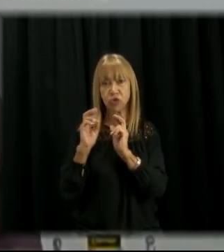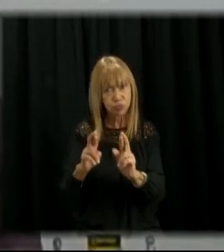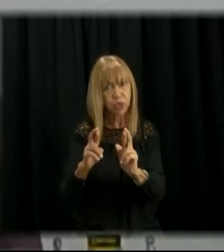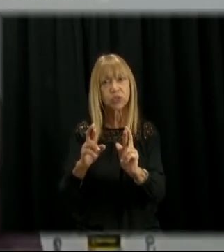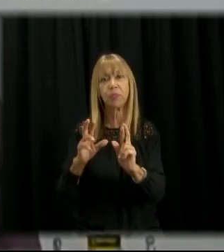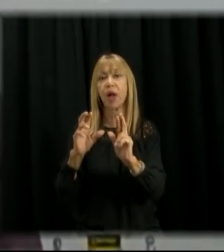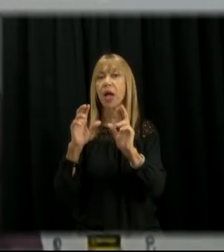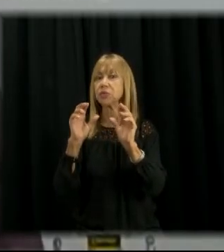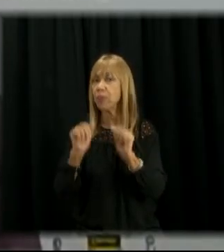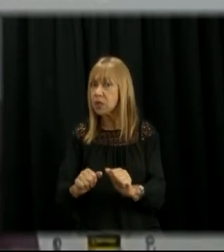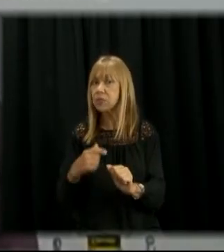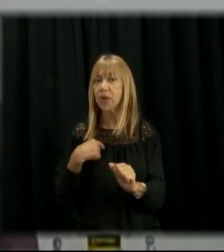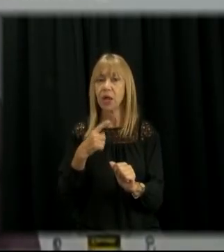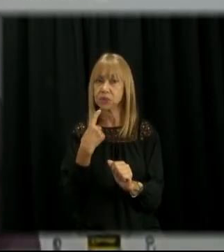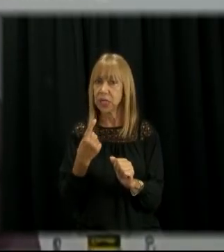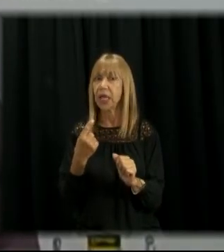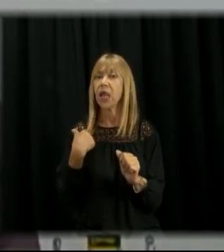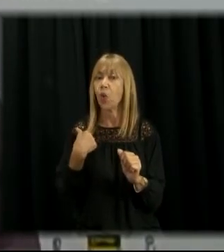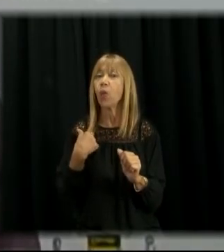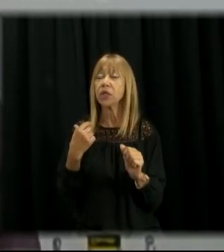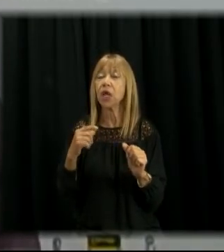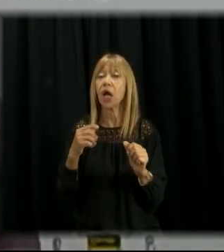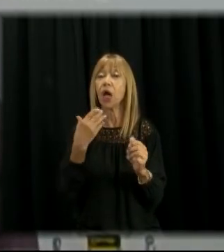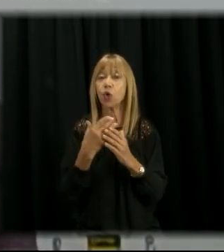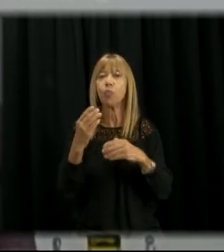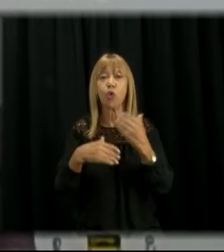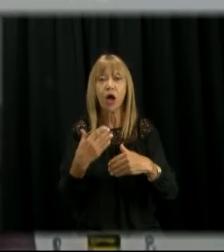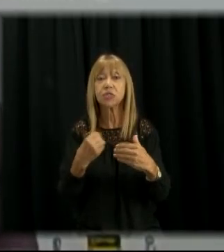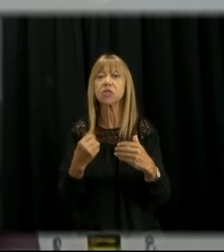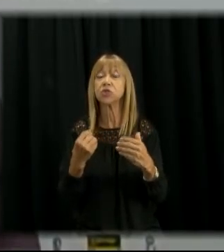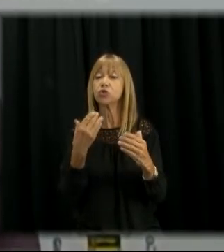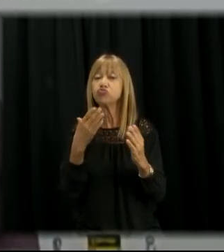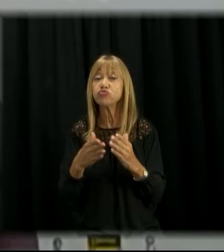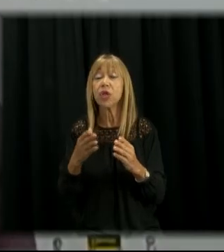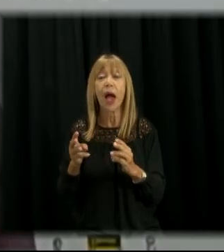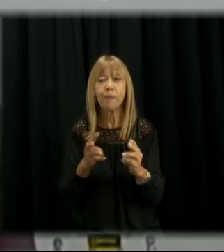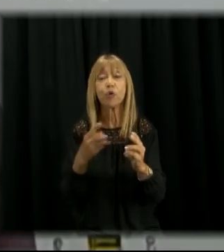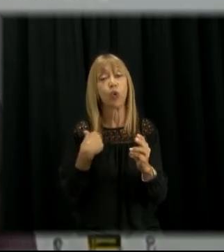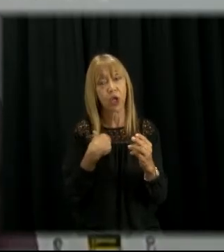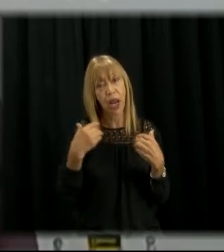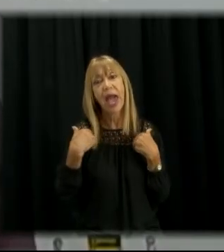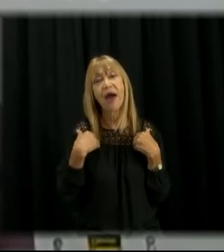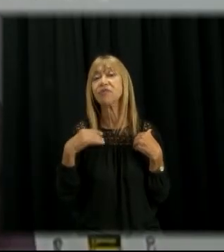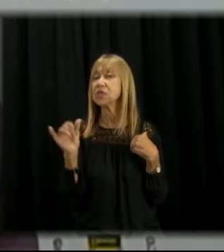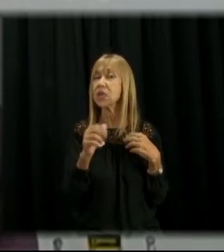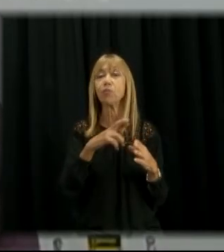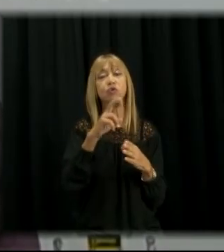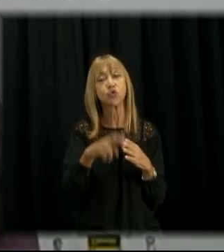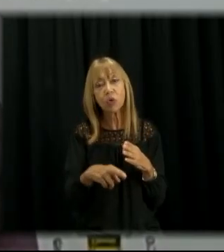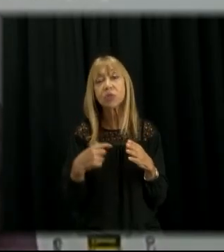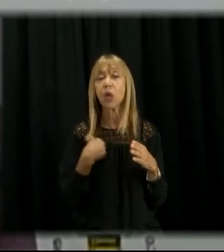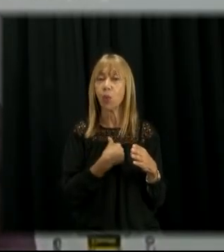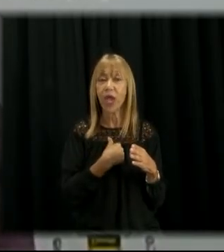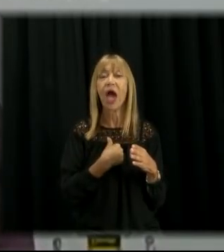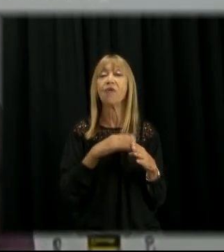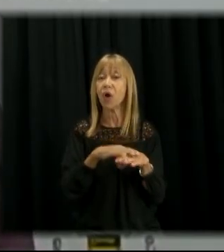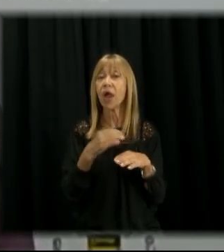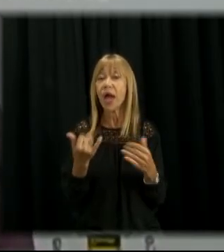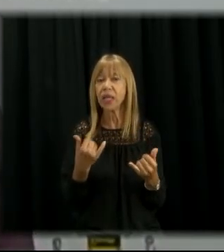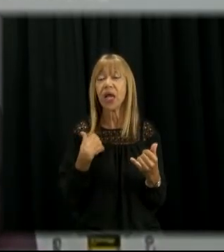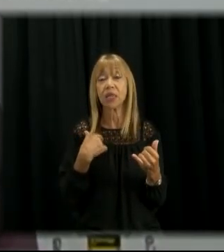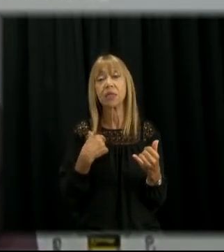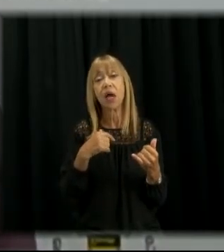ser tan responsable como pueda. Con los procesos actuales y el enfoque actual, vamos a tener los mismos recursos,